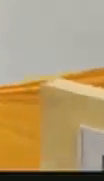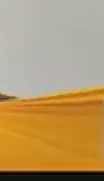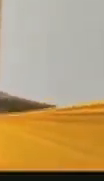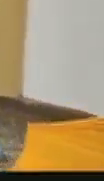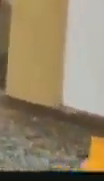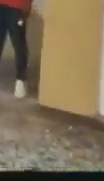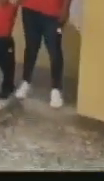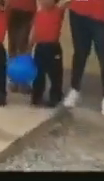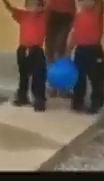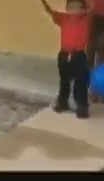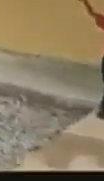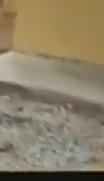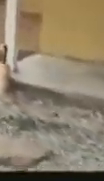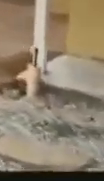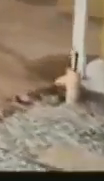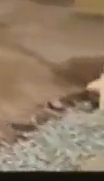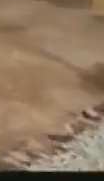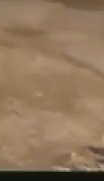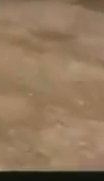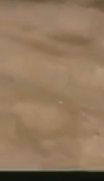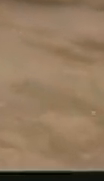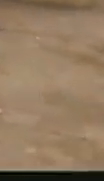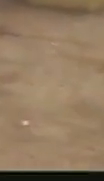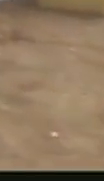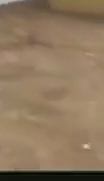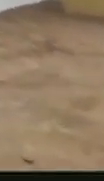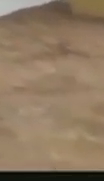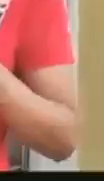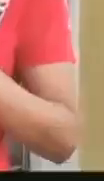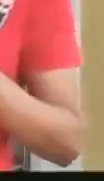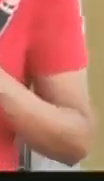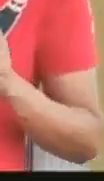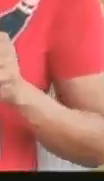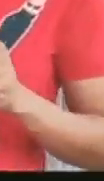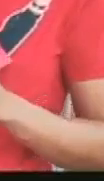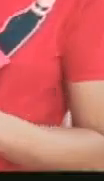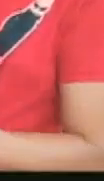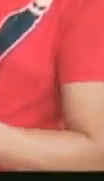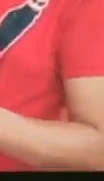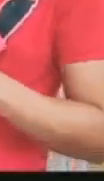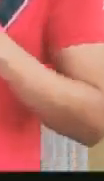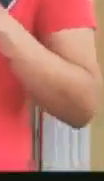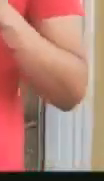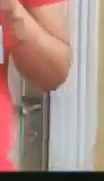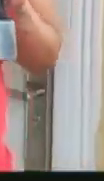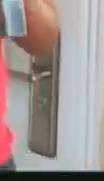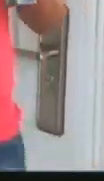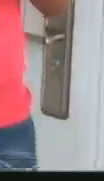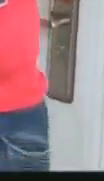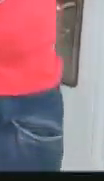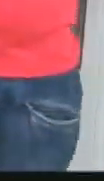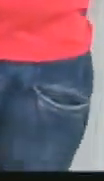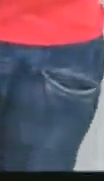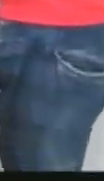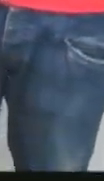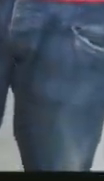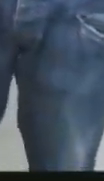Bueno, señor presidente, mi nombre es Christopher Acosta, ella es mi esposa María Marín, mis dos hijos, Antonella del Valle y Christopher